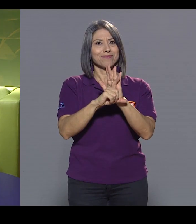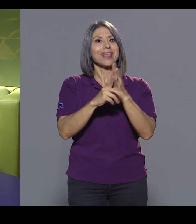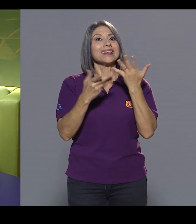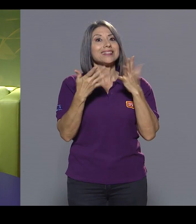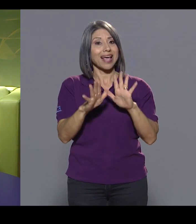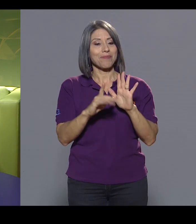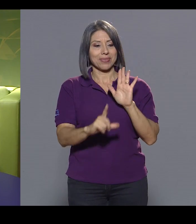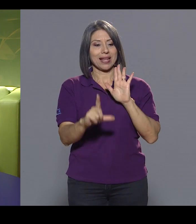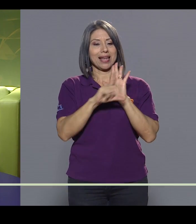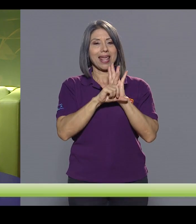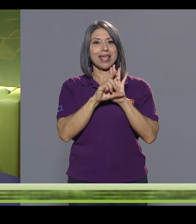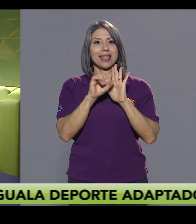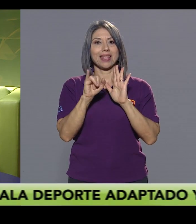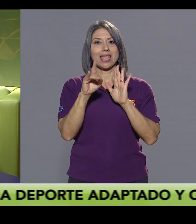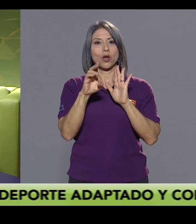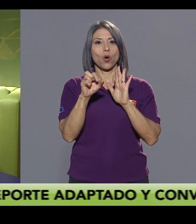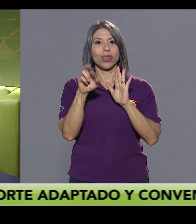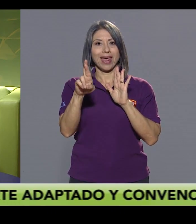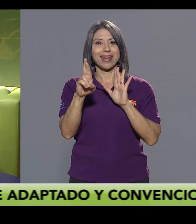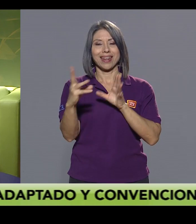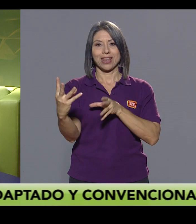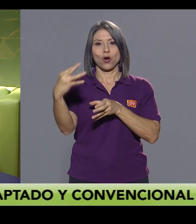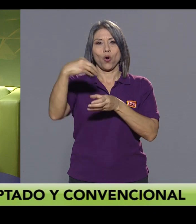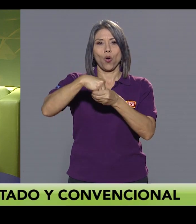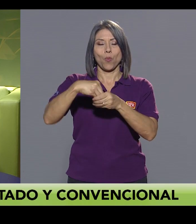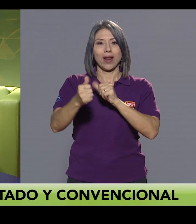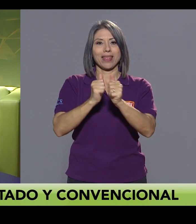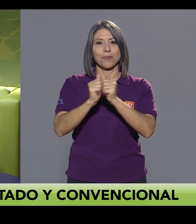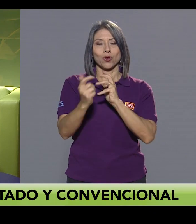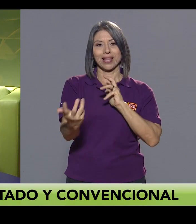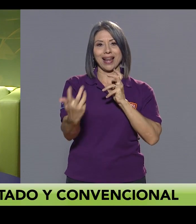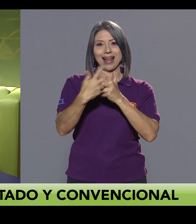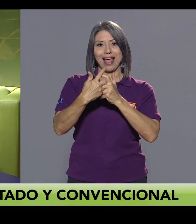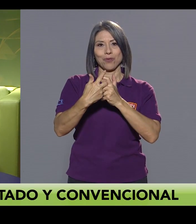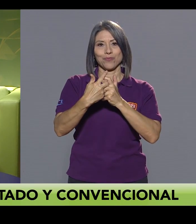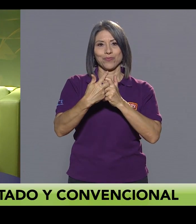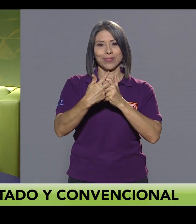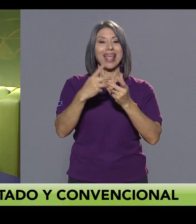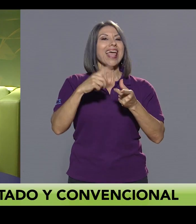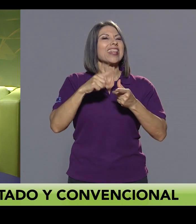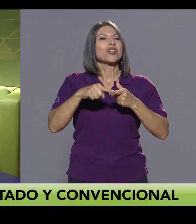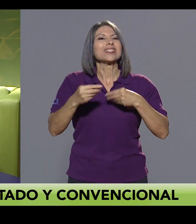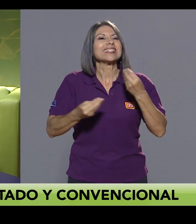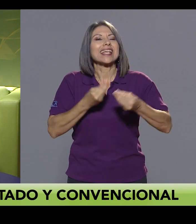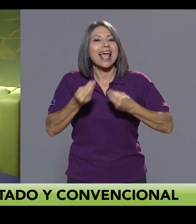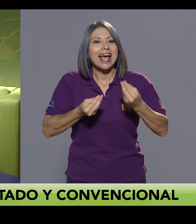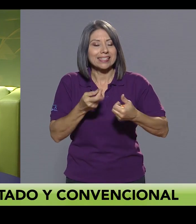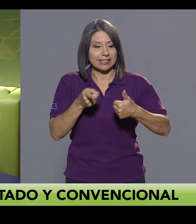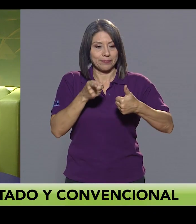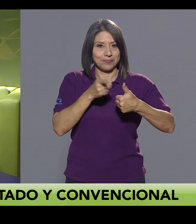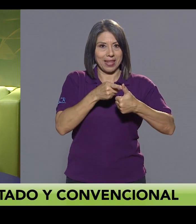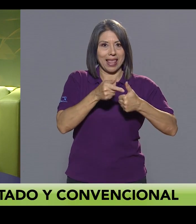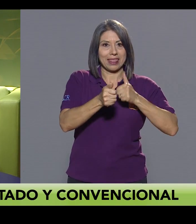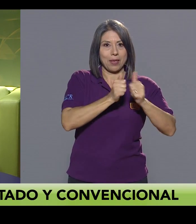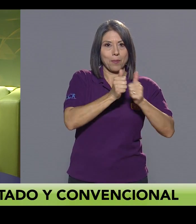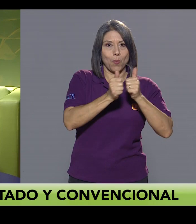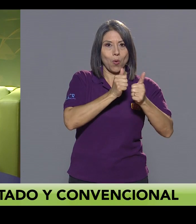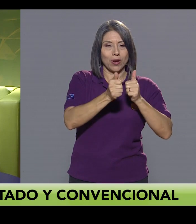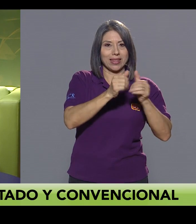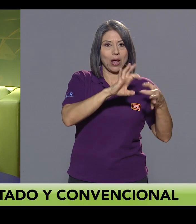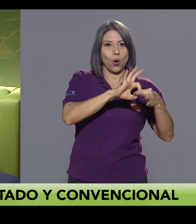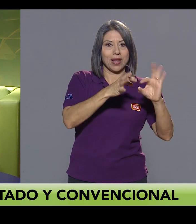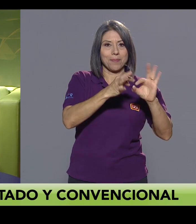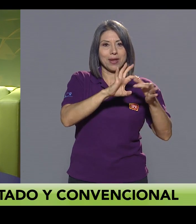en la ley del ICODER el deporte adaptado. Y entonces hace una similitud entre el deporte olímpico